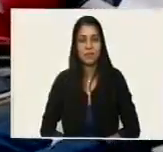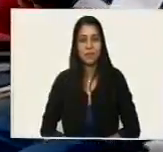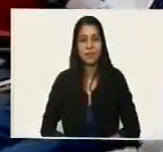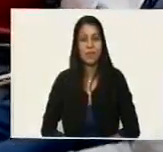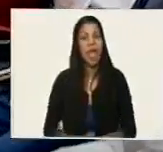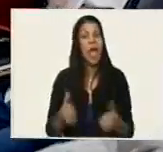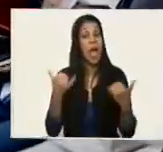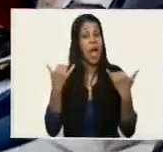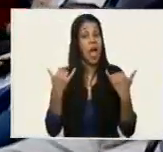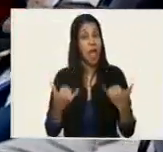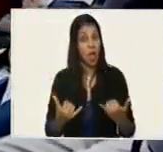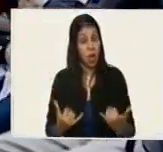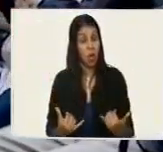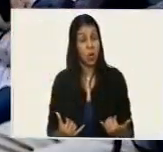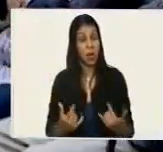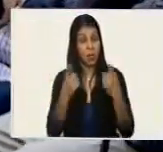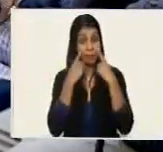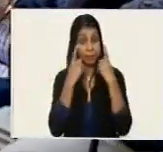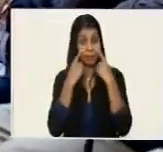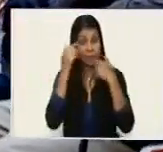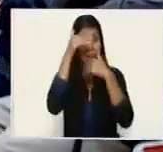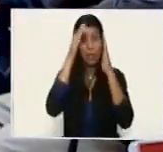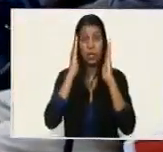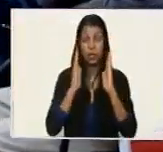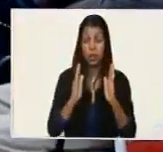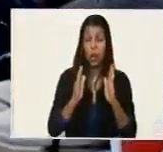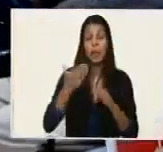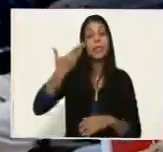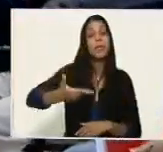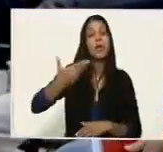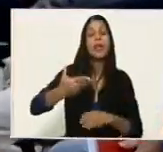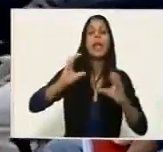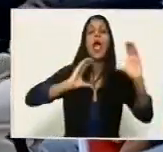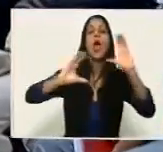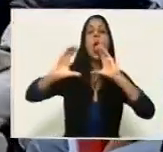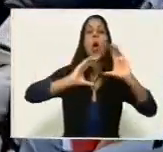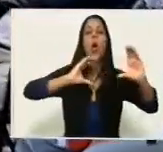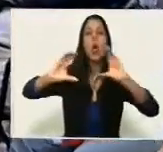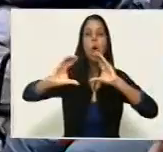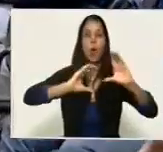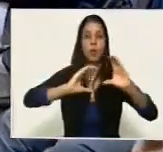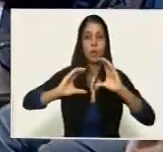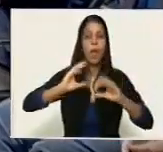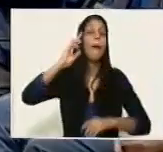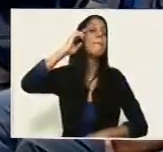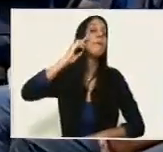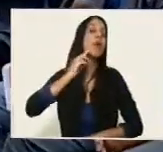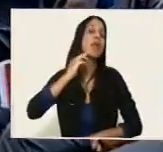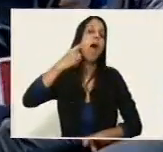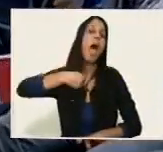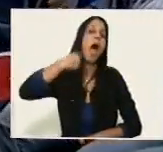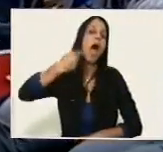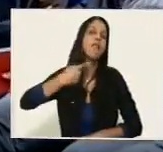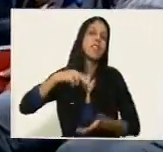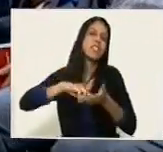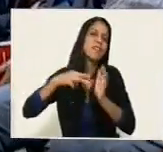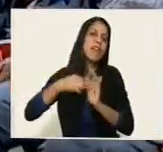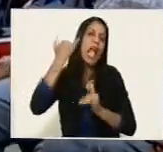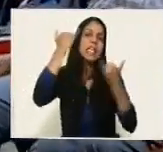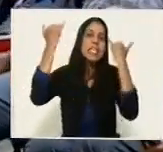Ahora, fíjense ustedes la importancia de la comunicación, ¿no? Que Bolívar hablaba de artillería del pensamiento, y